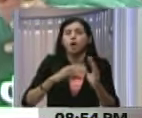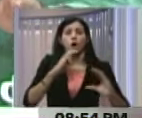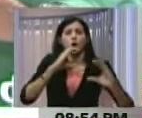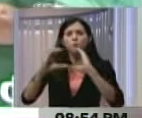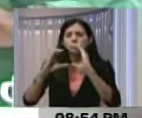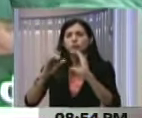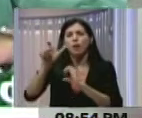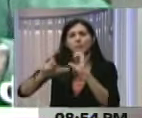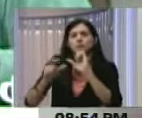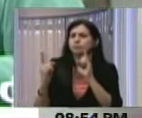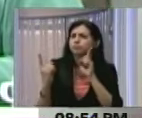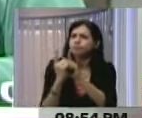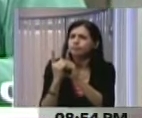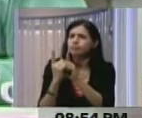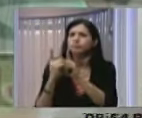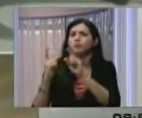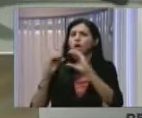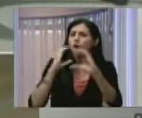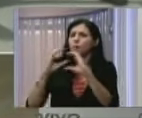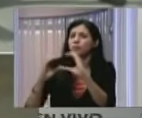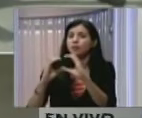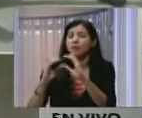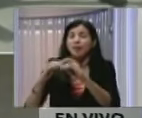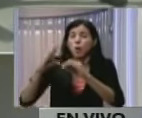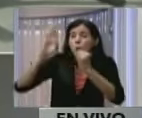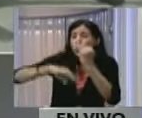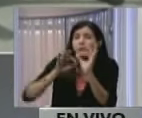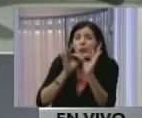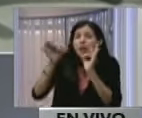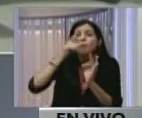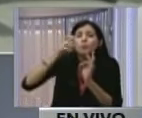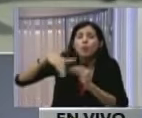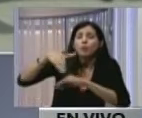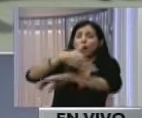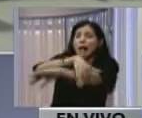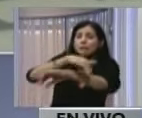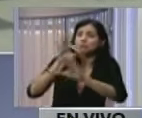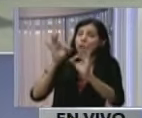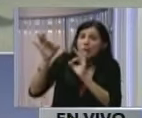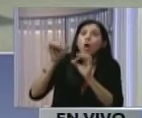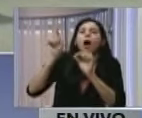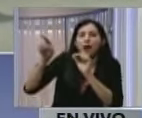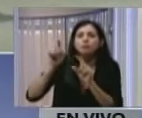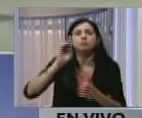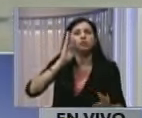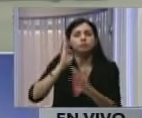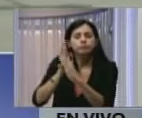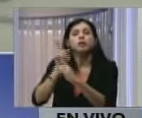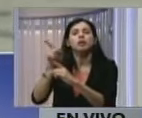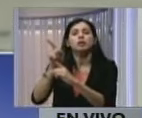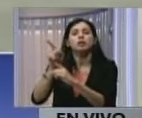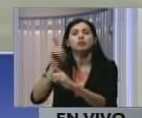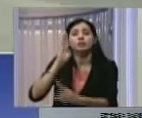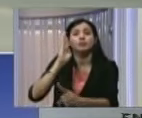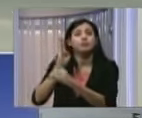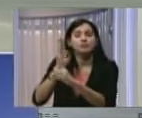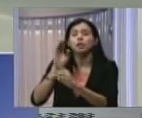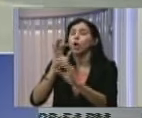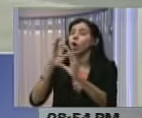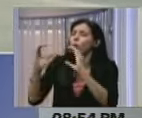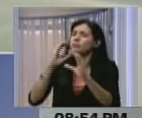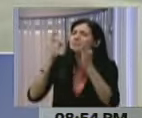la gente, hasta en la última carretera, el último pueblo, las ciudades, los barrios, las comunidades, mecanismo